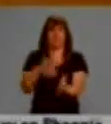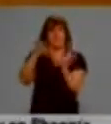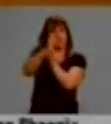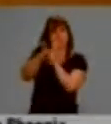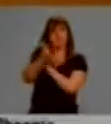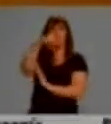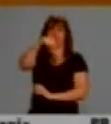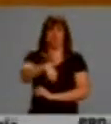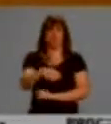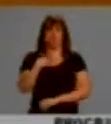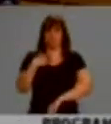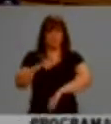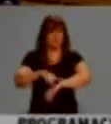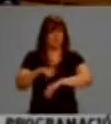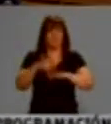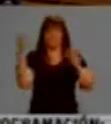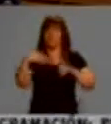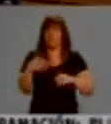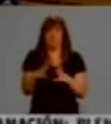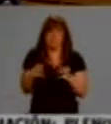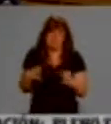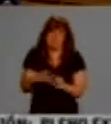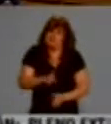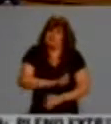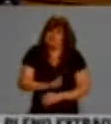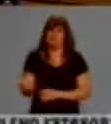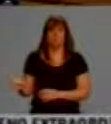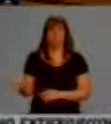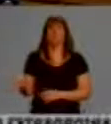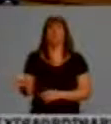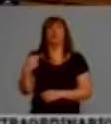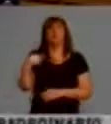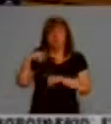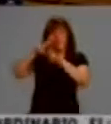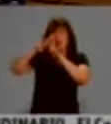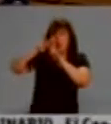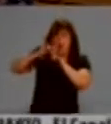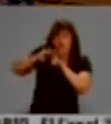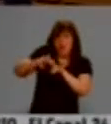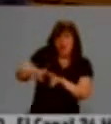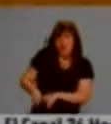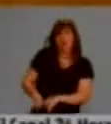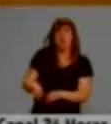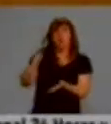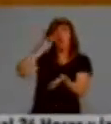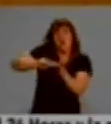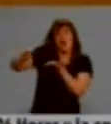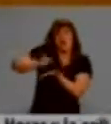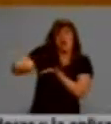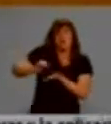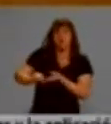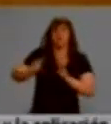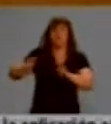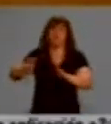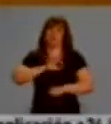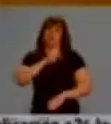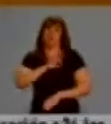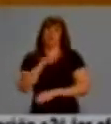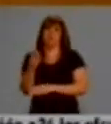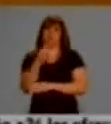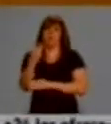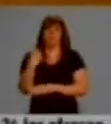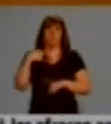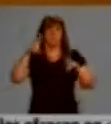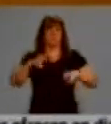tenido tiempo ni ganas, por supuesto, de analizar los apuntes del señor Bárcenas. Hace tiempo que no me